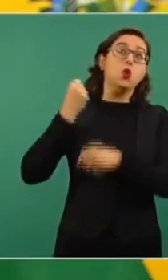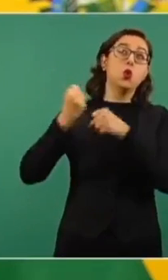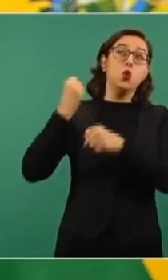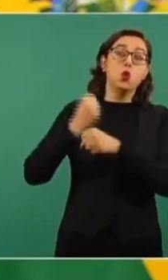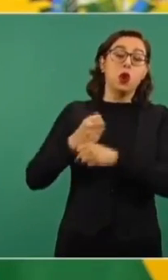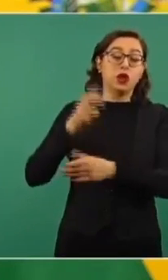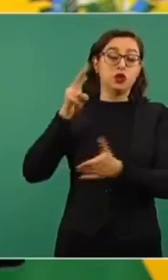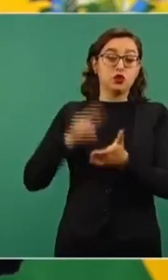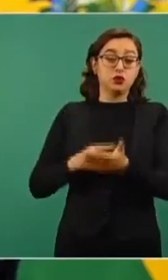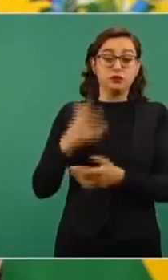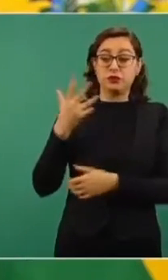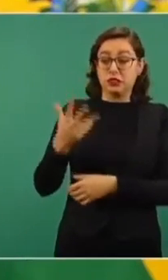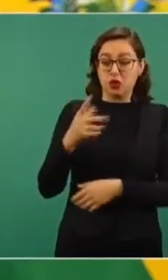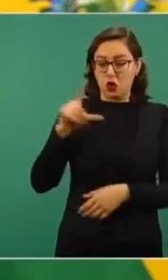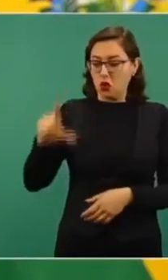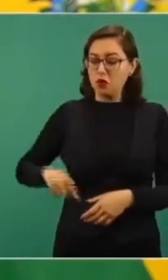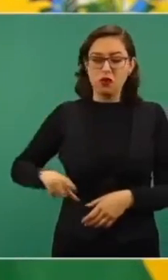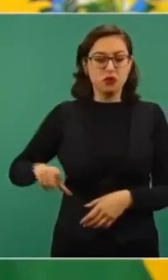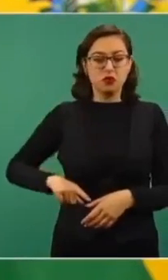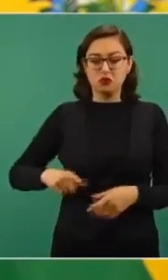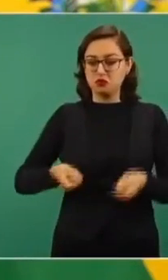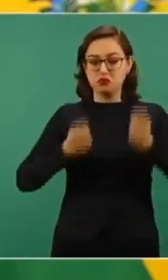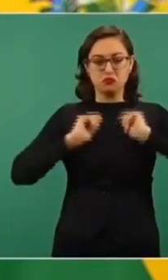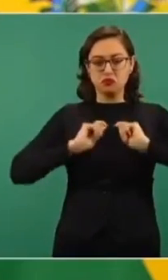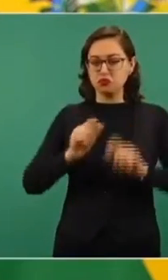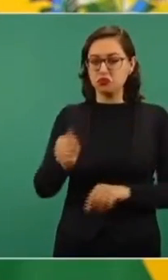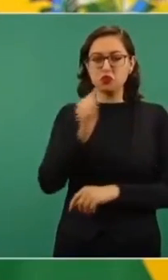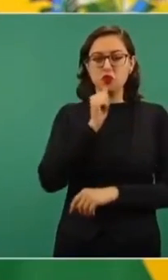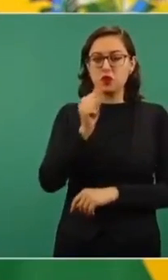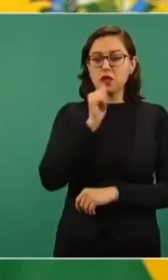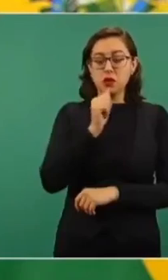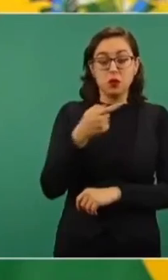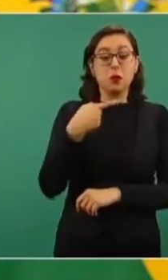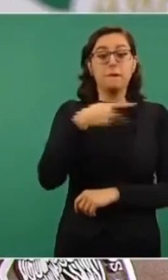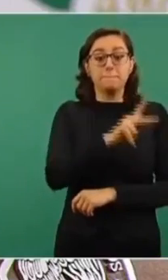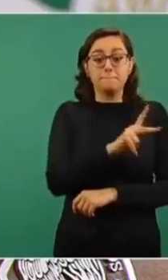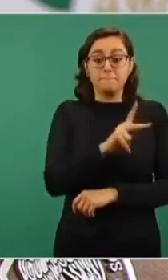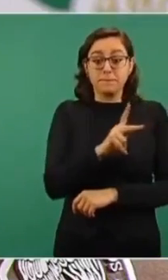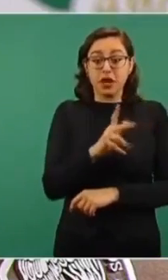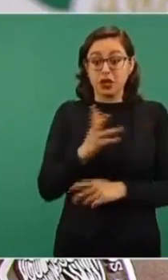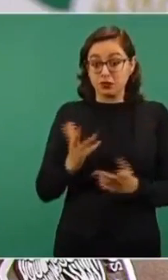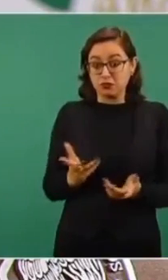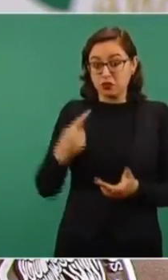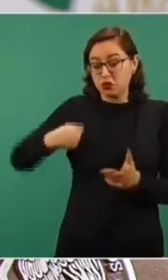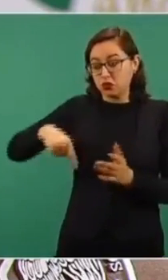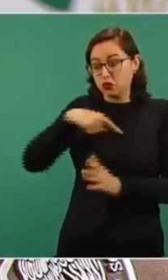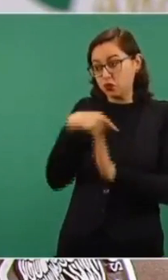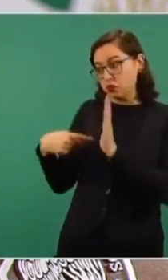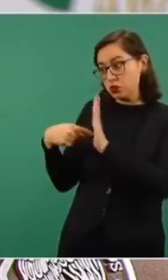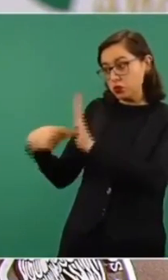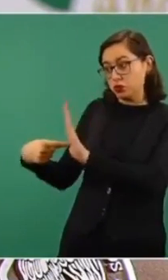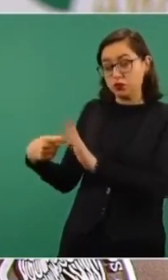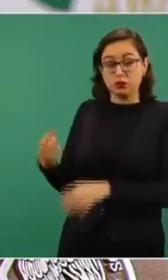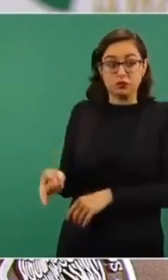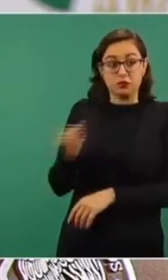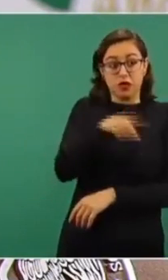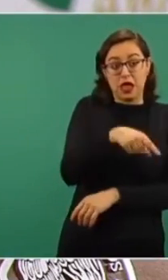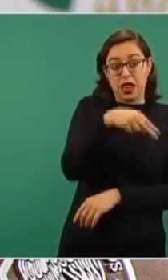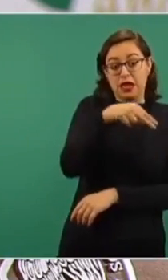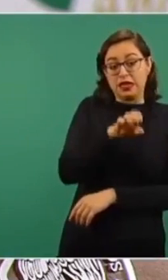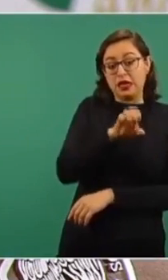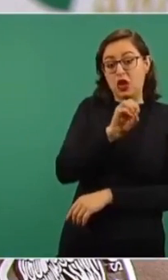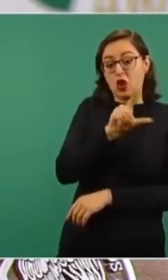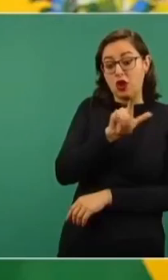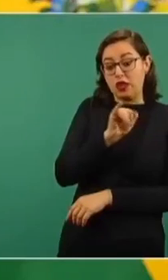gobierno, donde planteamos al pueblo boliviano la opción del modelo económico nuestro frente al viejo modelo neoliberal, era